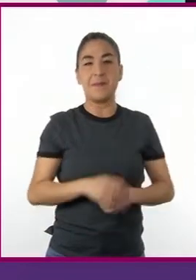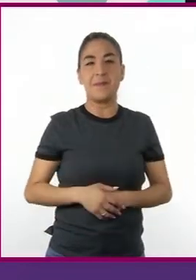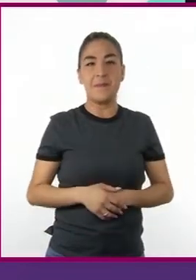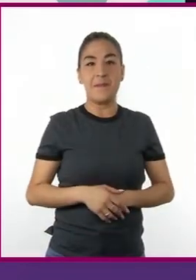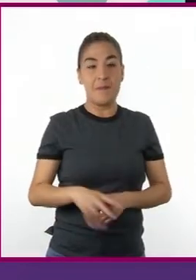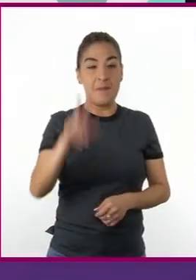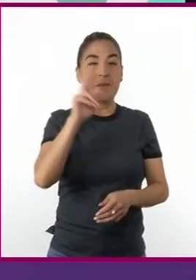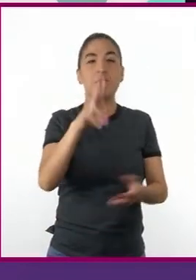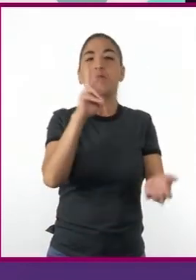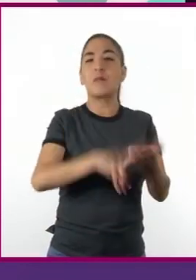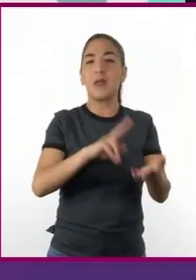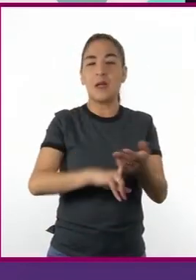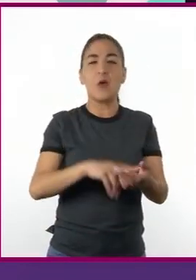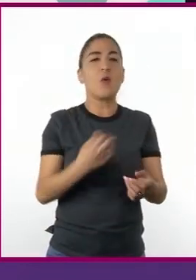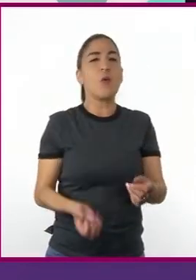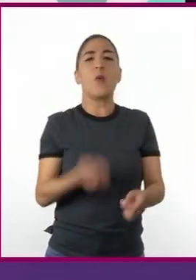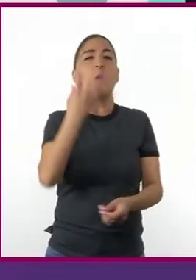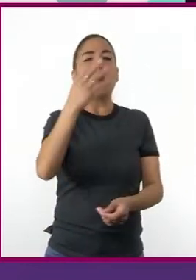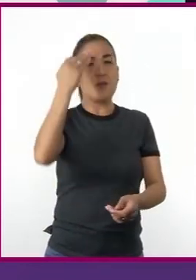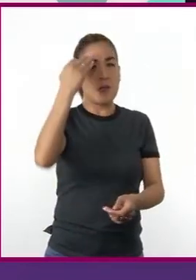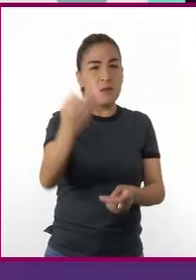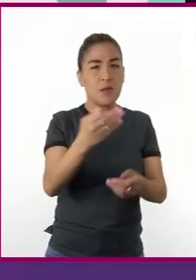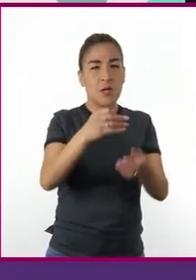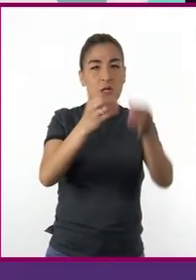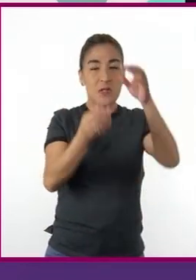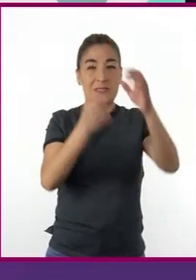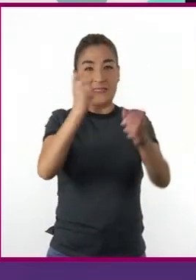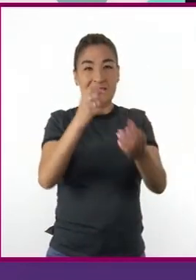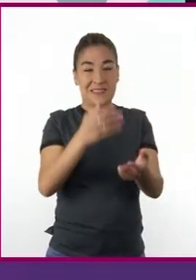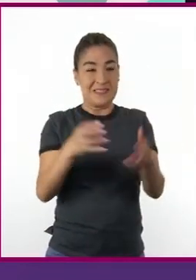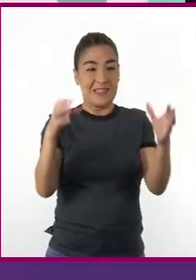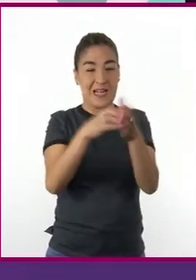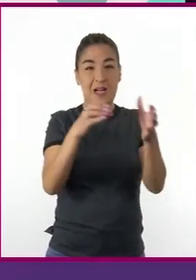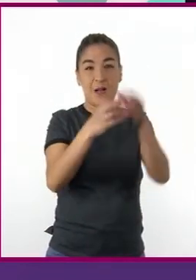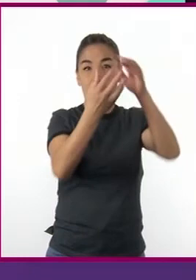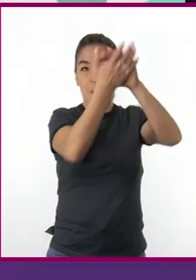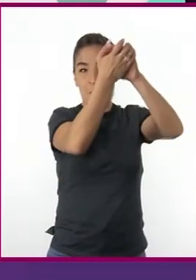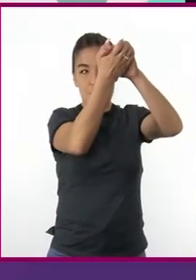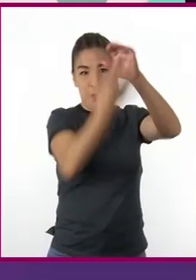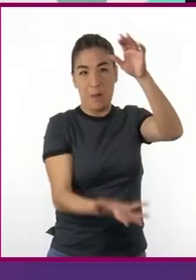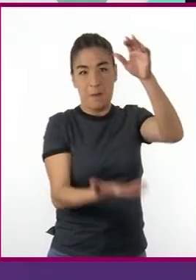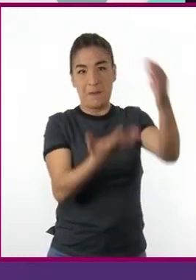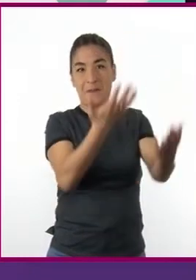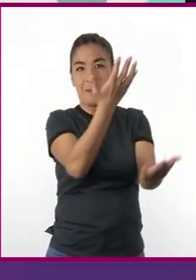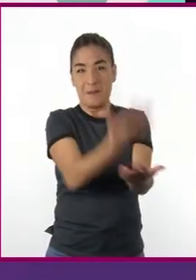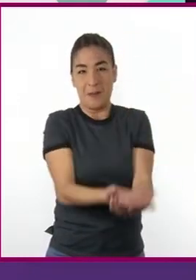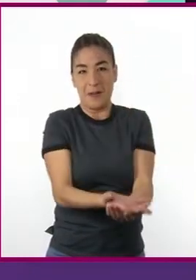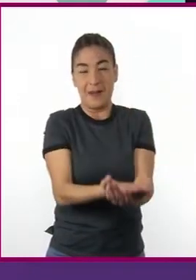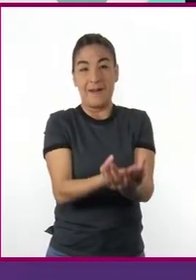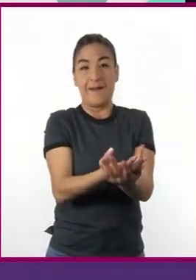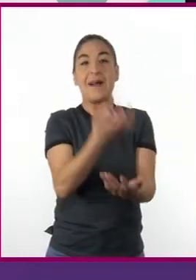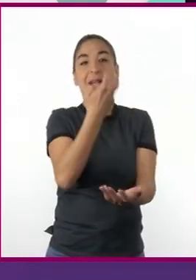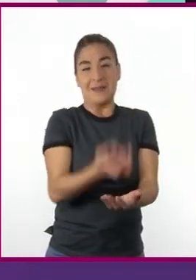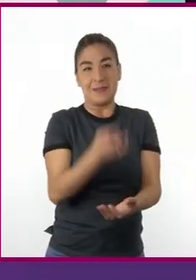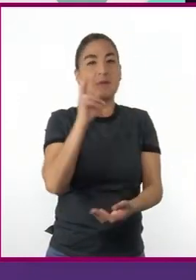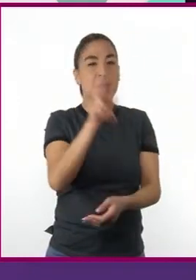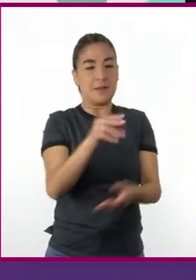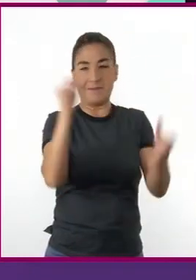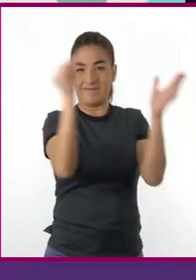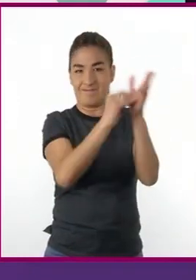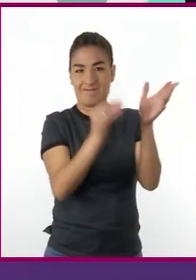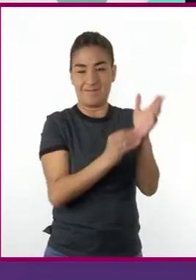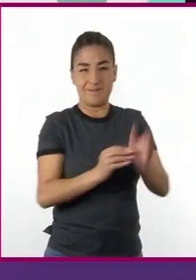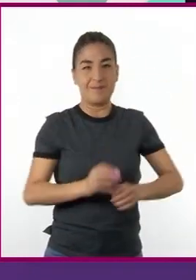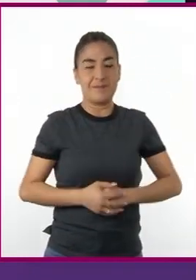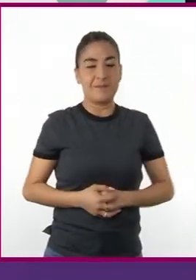poder descubrir cuánto tiempo tardó en caer la carga al suelo. Los datos registrados en la tabla son los